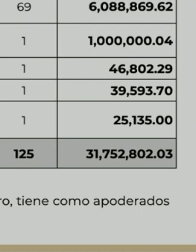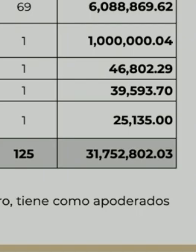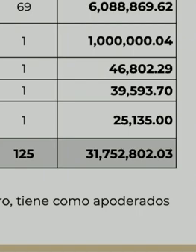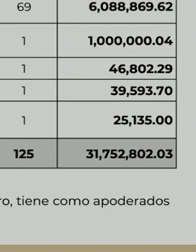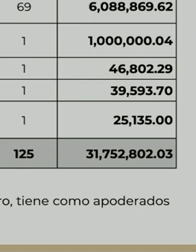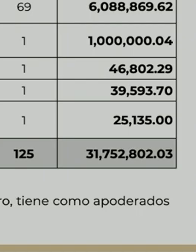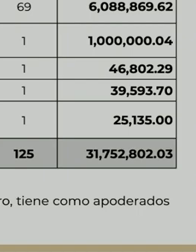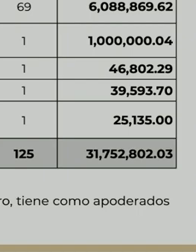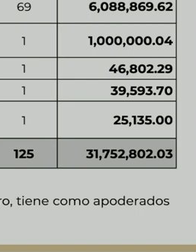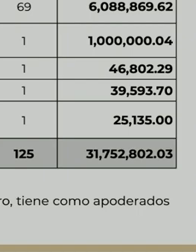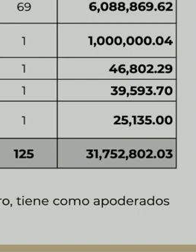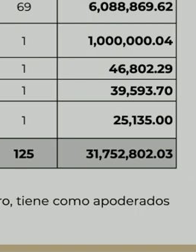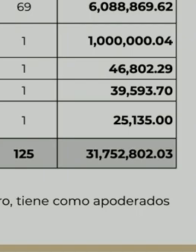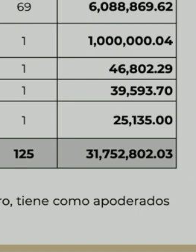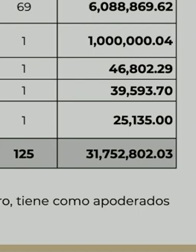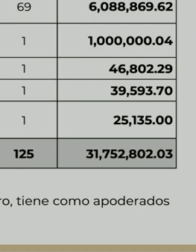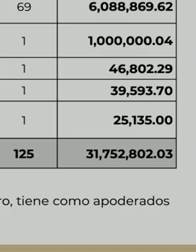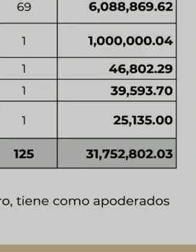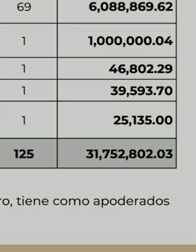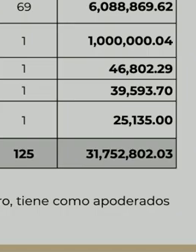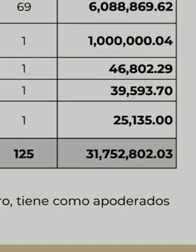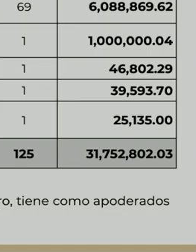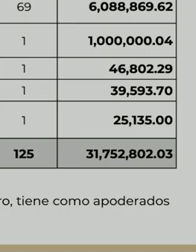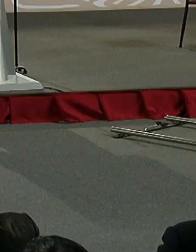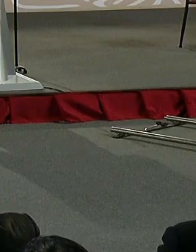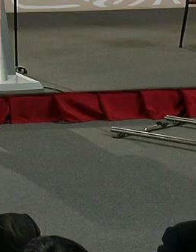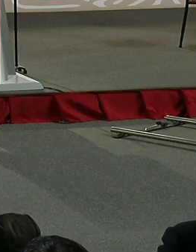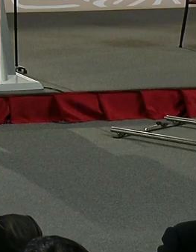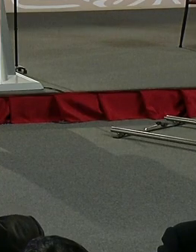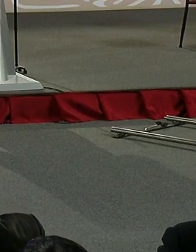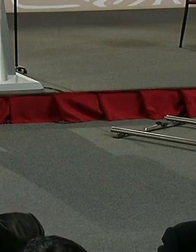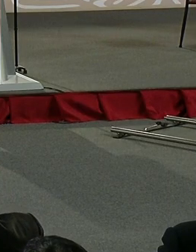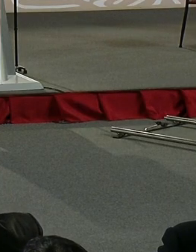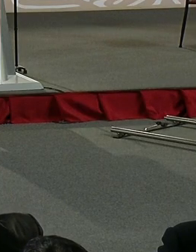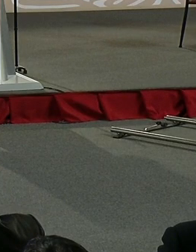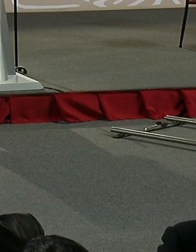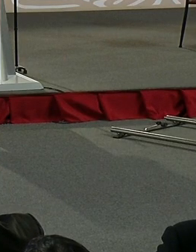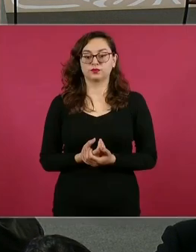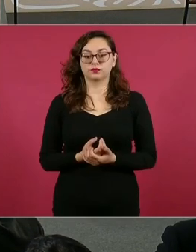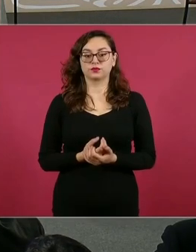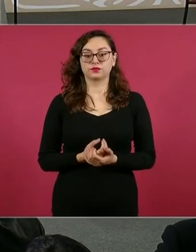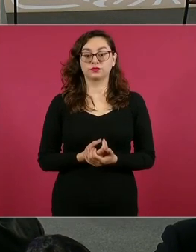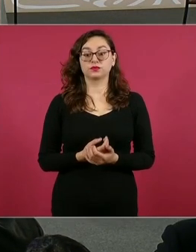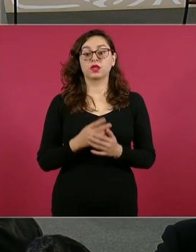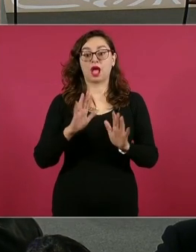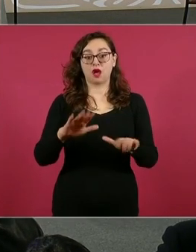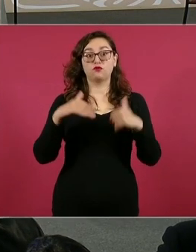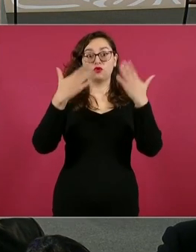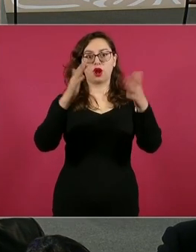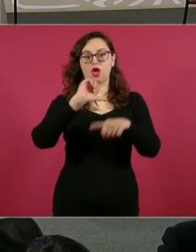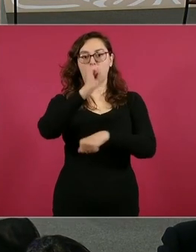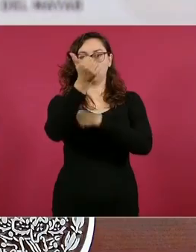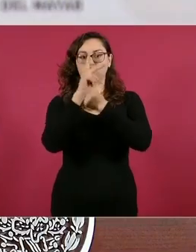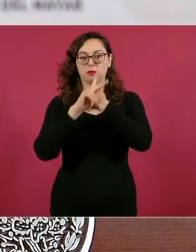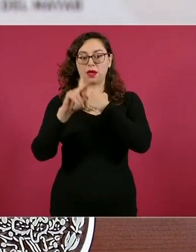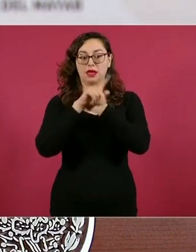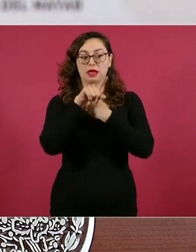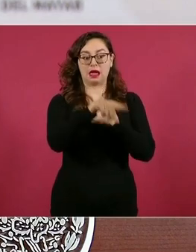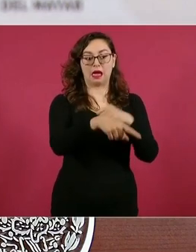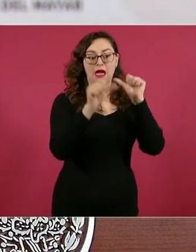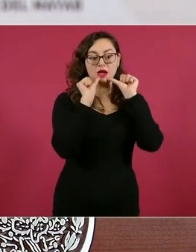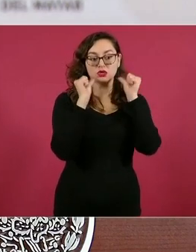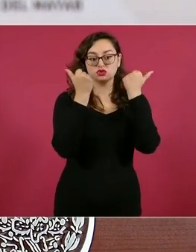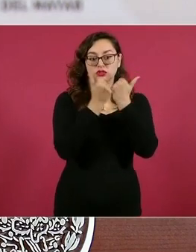25135 pesos una operación un total de transferencia al extranjero de la